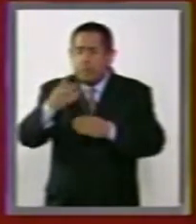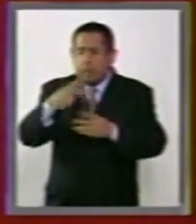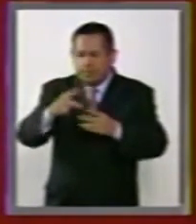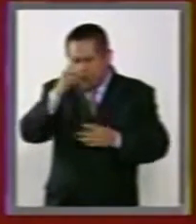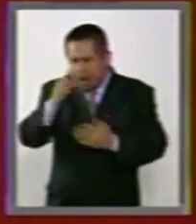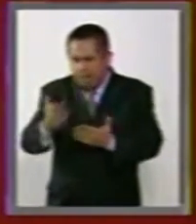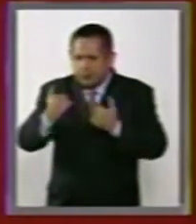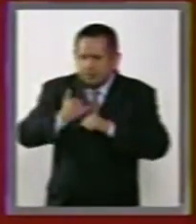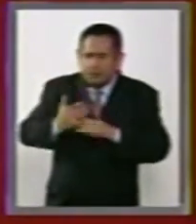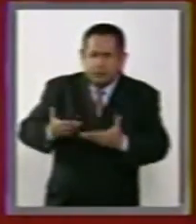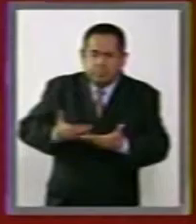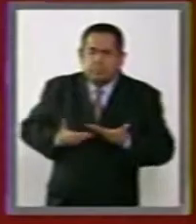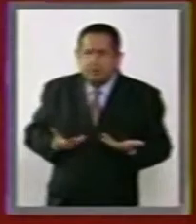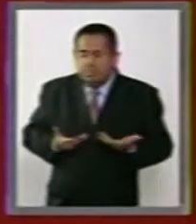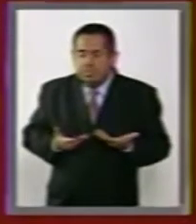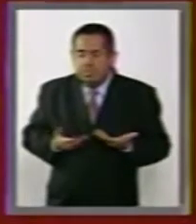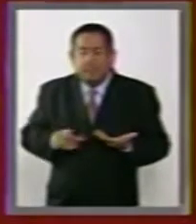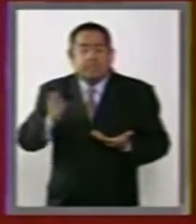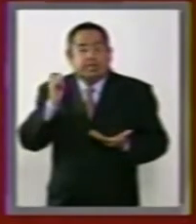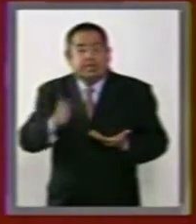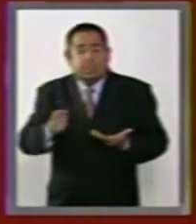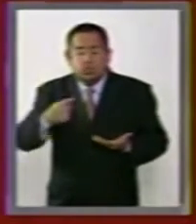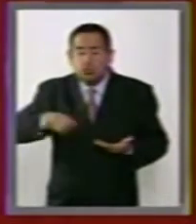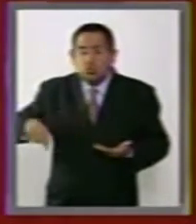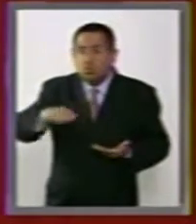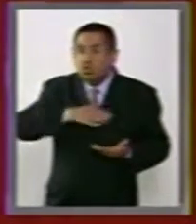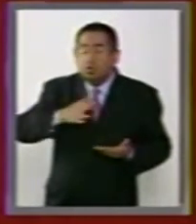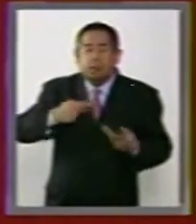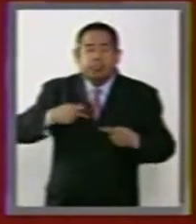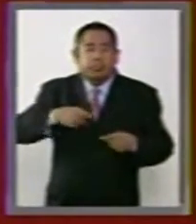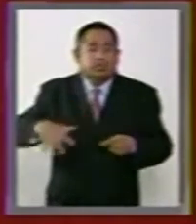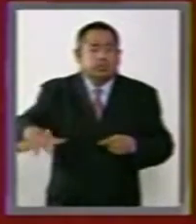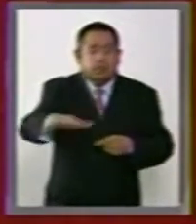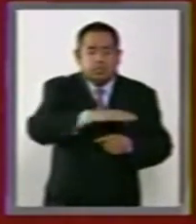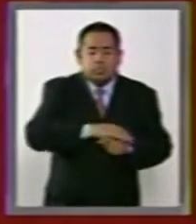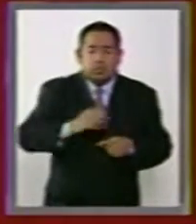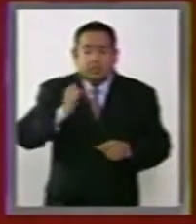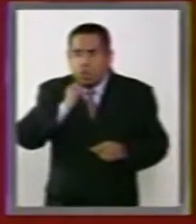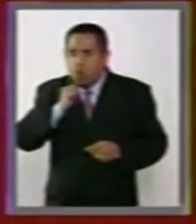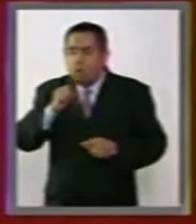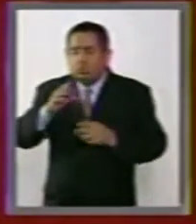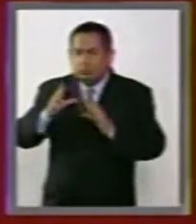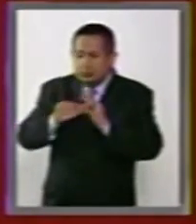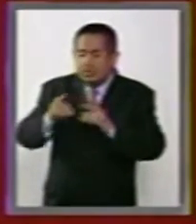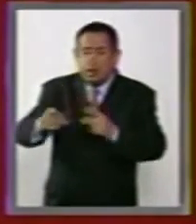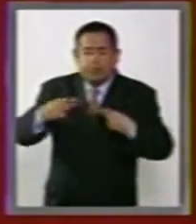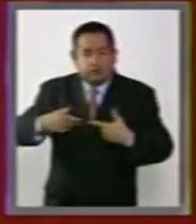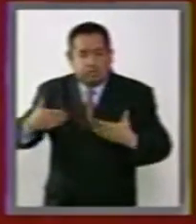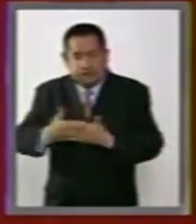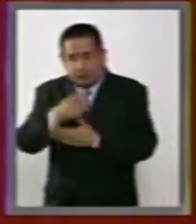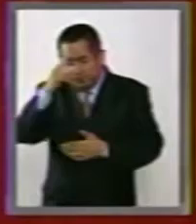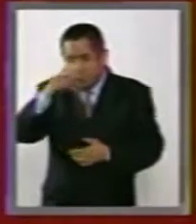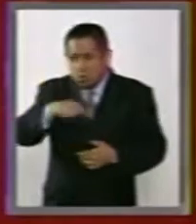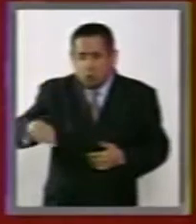México, sino que somos nosotros, las y los legisladores, los